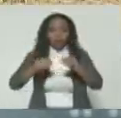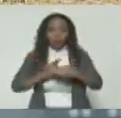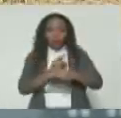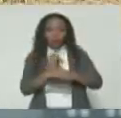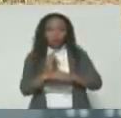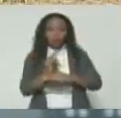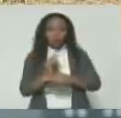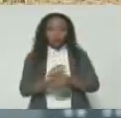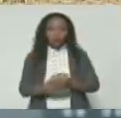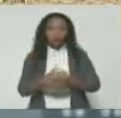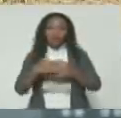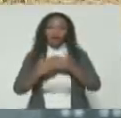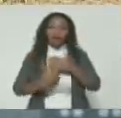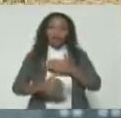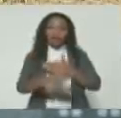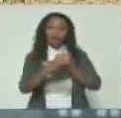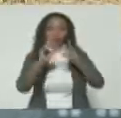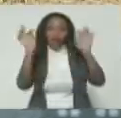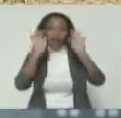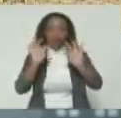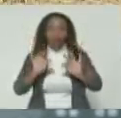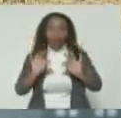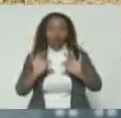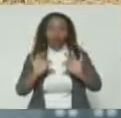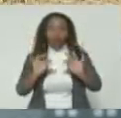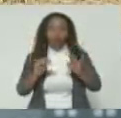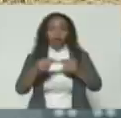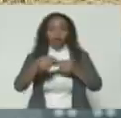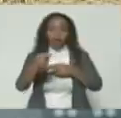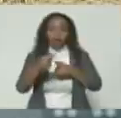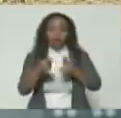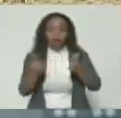vez más, avancemos en el modelo del CONUCO. ¿Ustedes saben por qué?